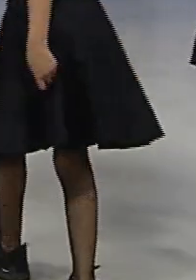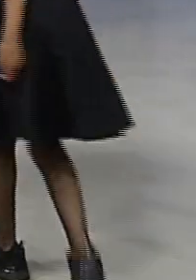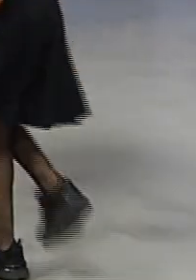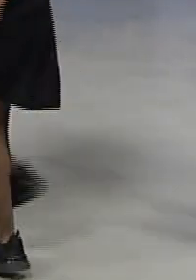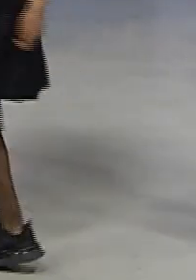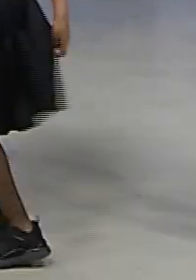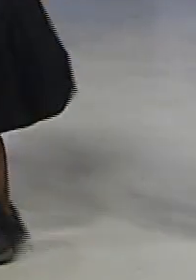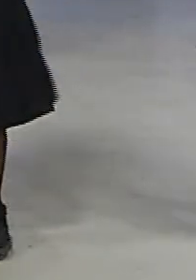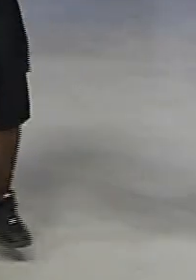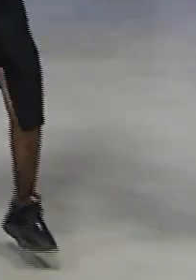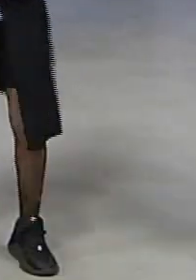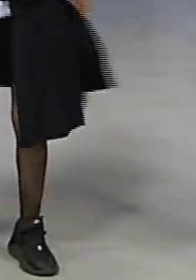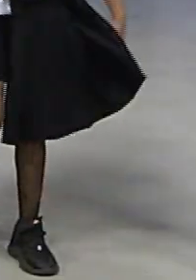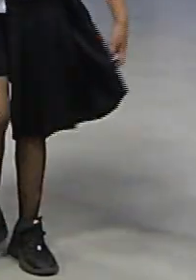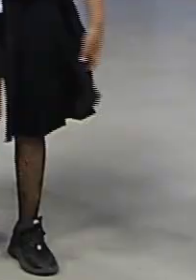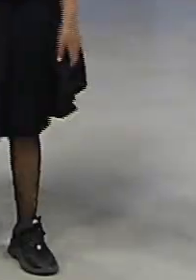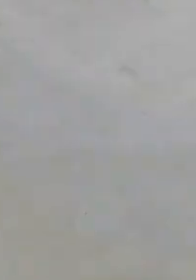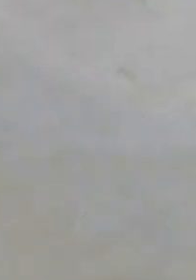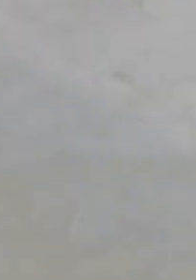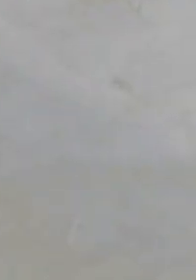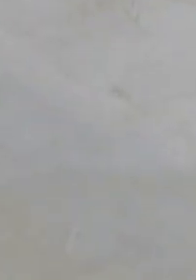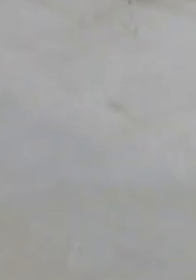negrita corumbe